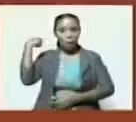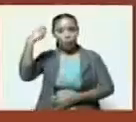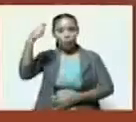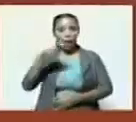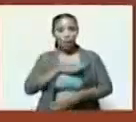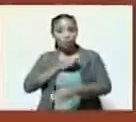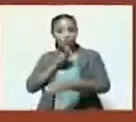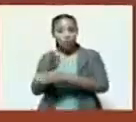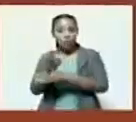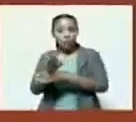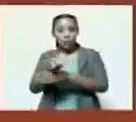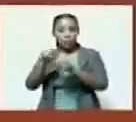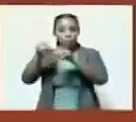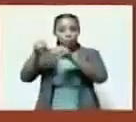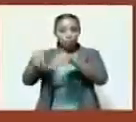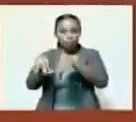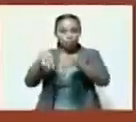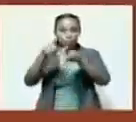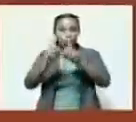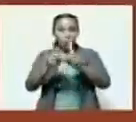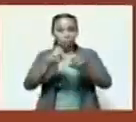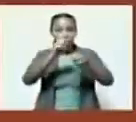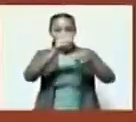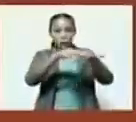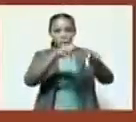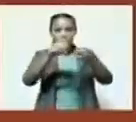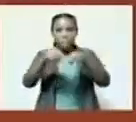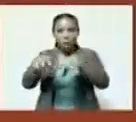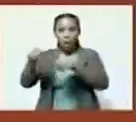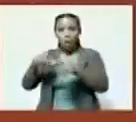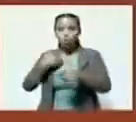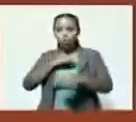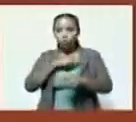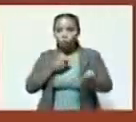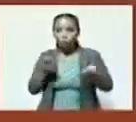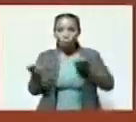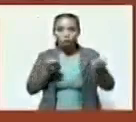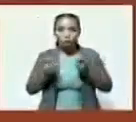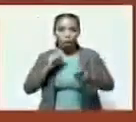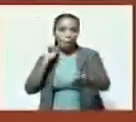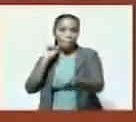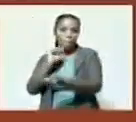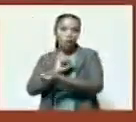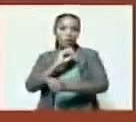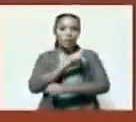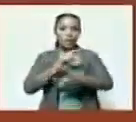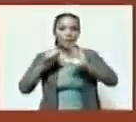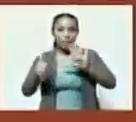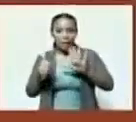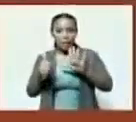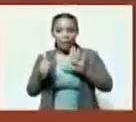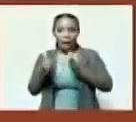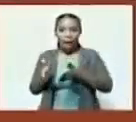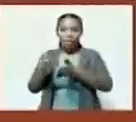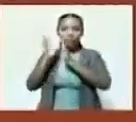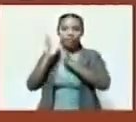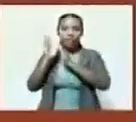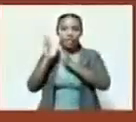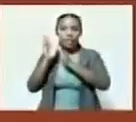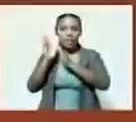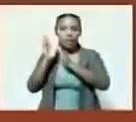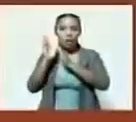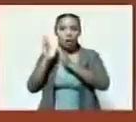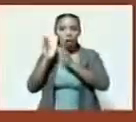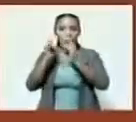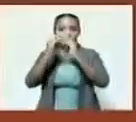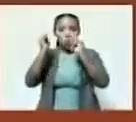ido abandonando y hemos controlado y capturado 16 instalaciones